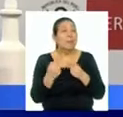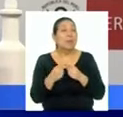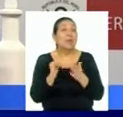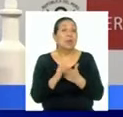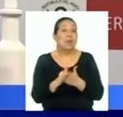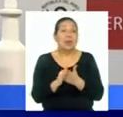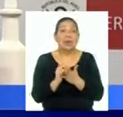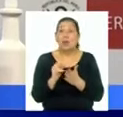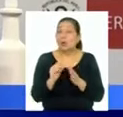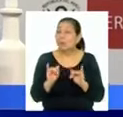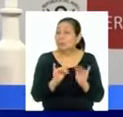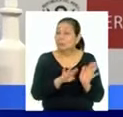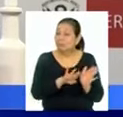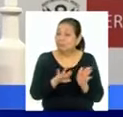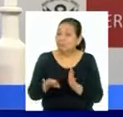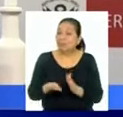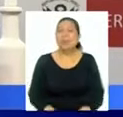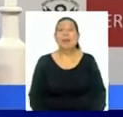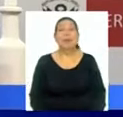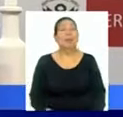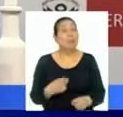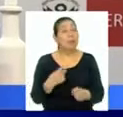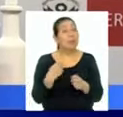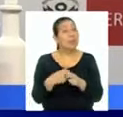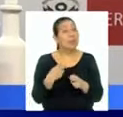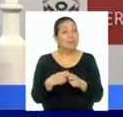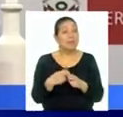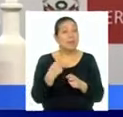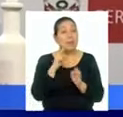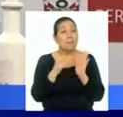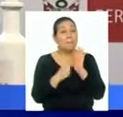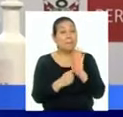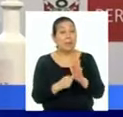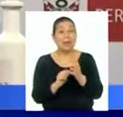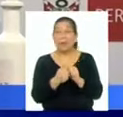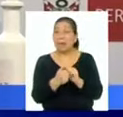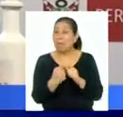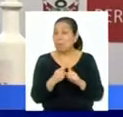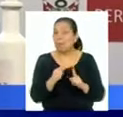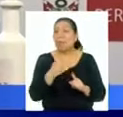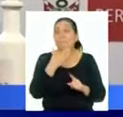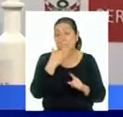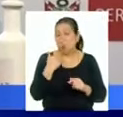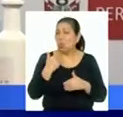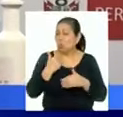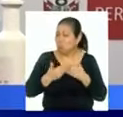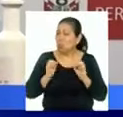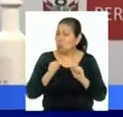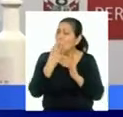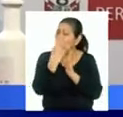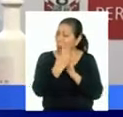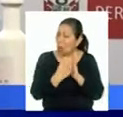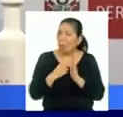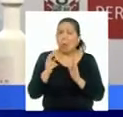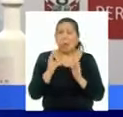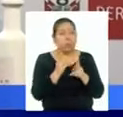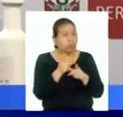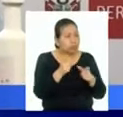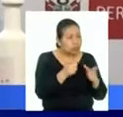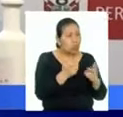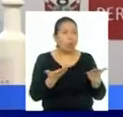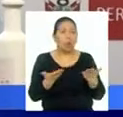Entonces, mientras eso no baje radicalmente, va a ser muy difícil que la percepción cambie. Pero hay mejoras, vamos mejorando, la policía se está organizando mejor,